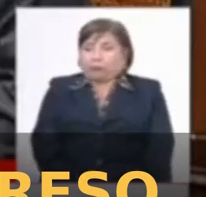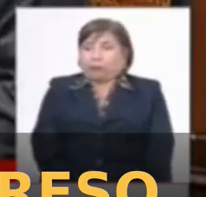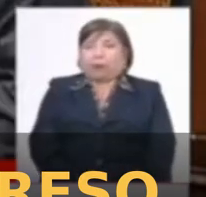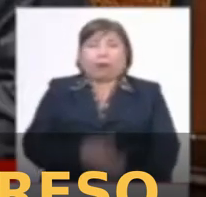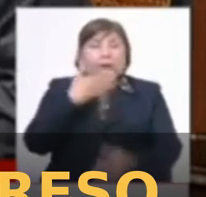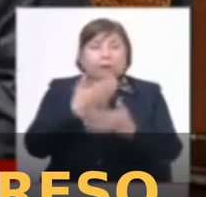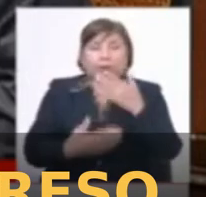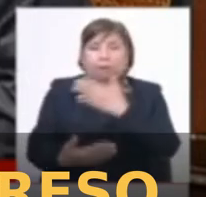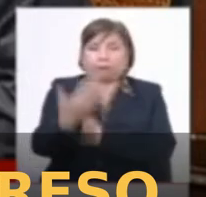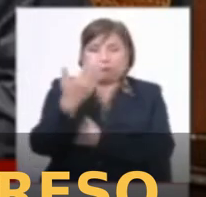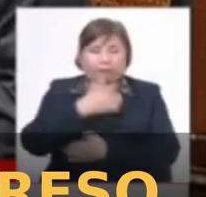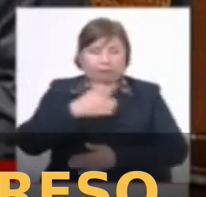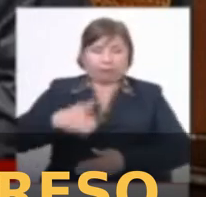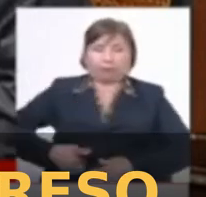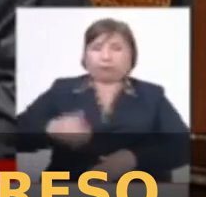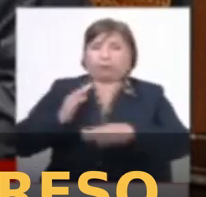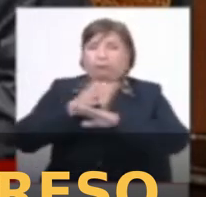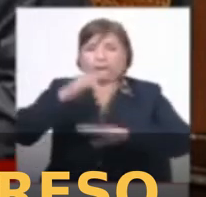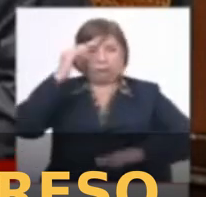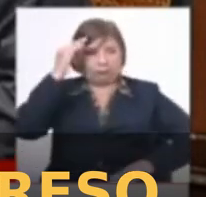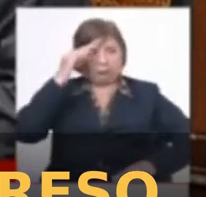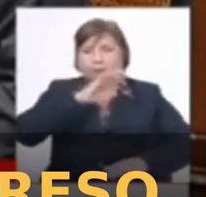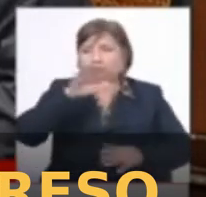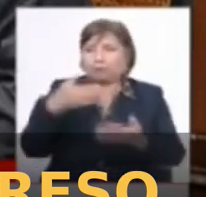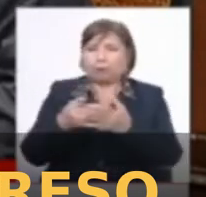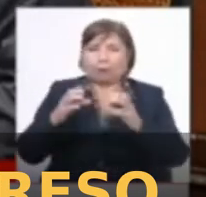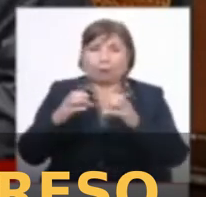Buenos días, señor presidente. Por su intermedio, saludo a toda la comisión.